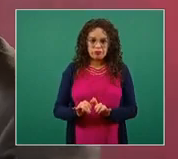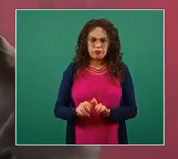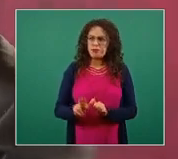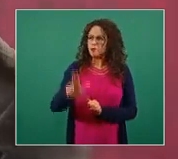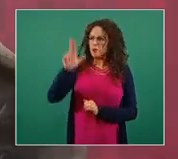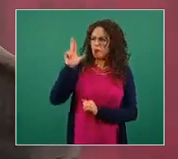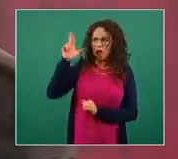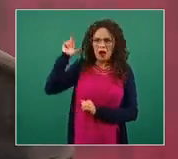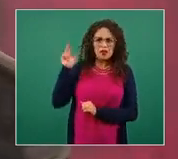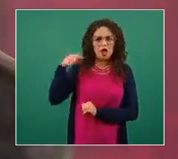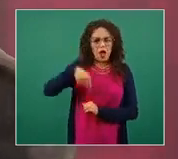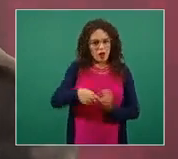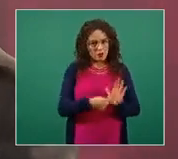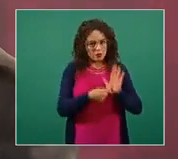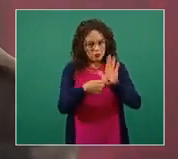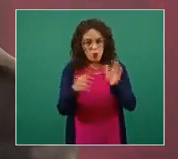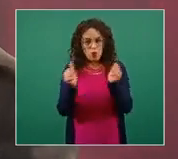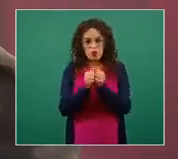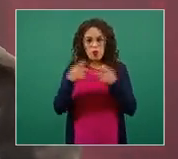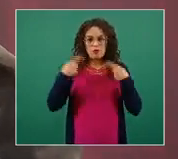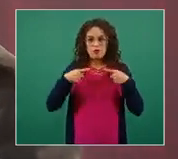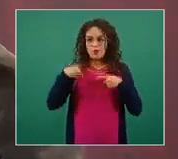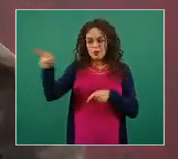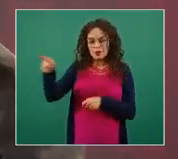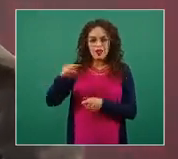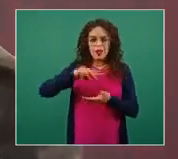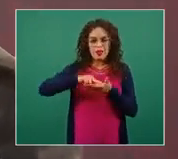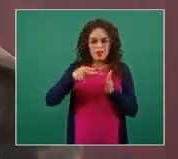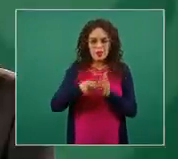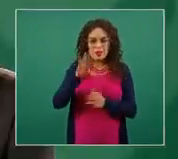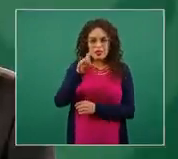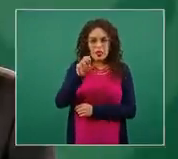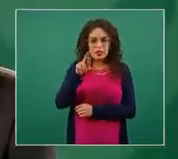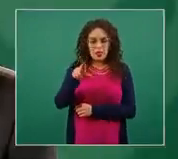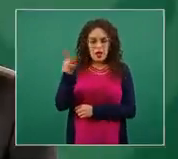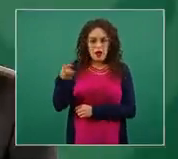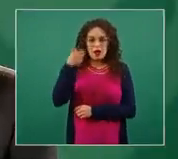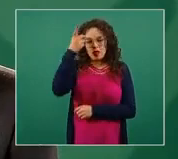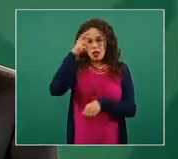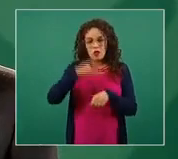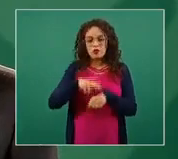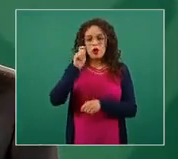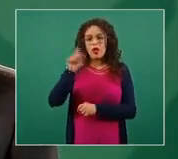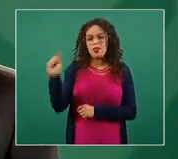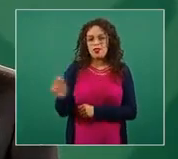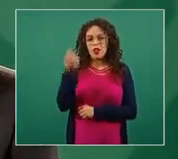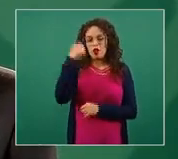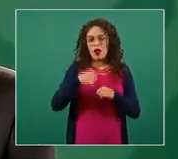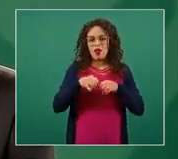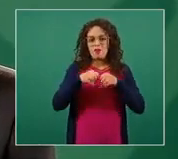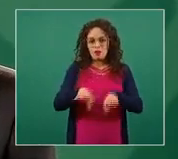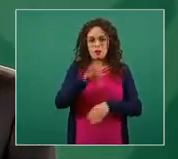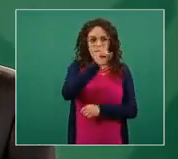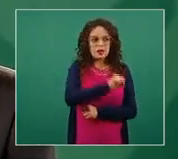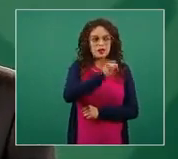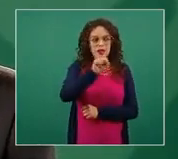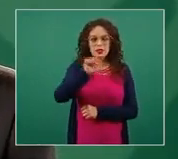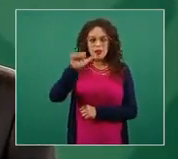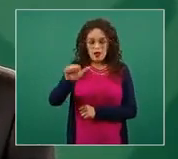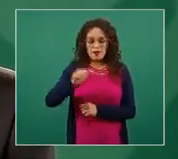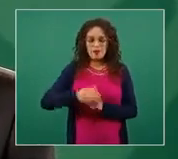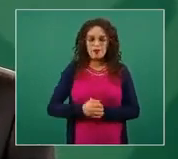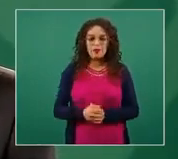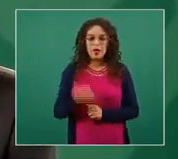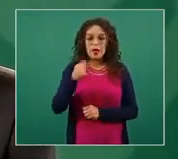martes con sus creadores, el ingeniero César Vélez Andrade, director general de Tecnología de Información de la Secretaría de Salud, y